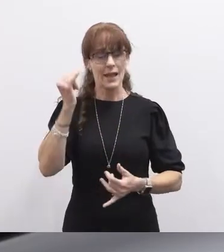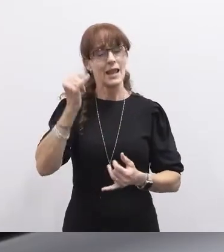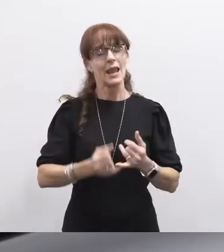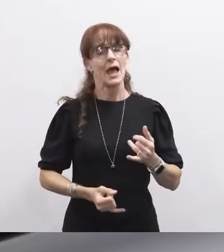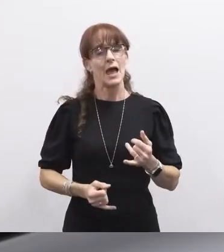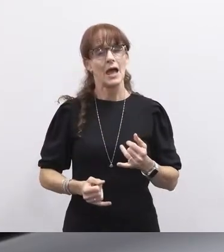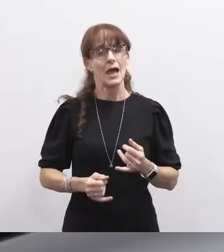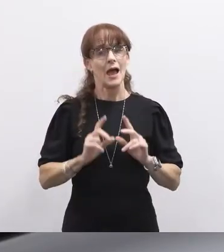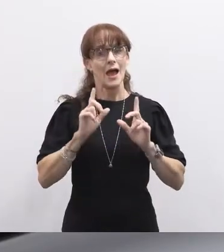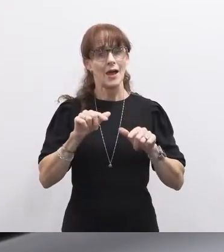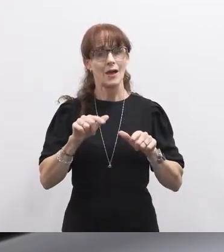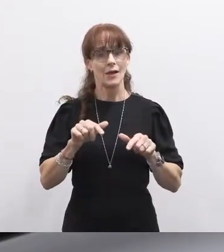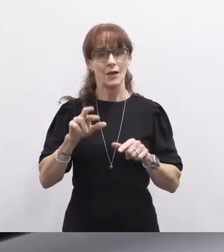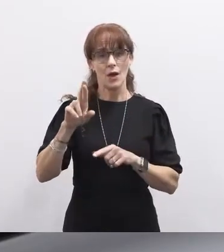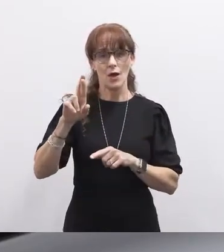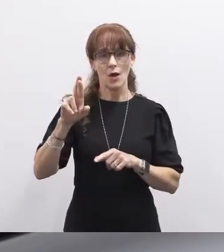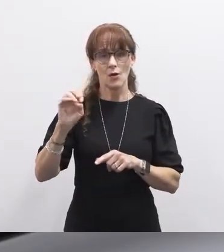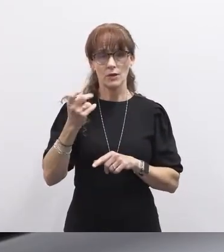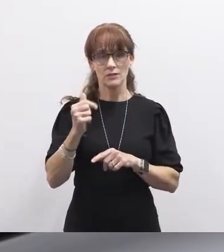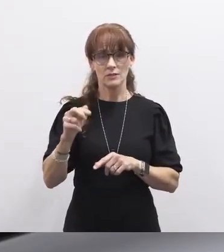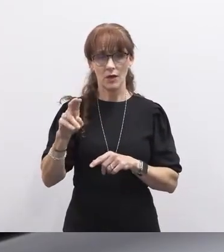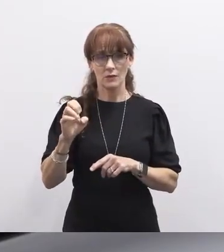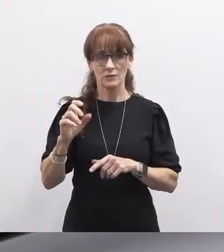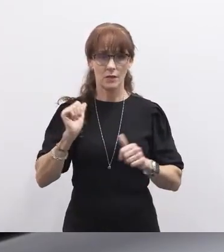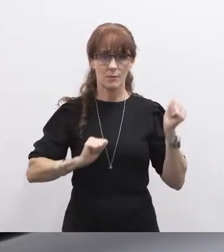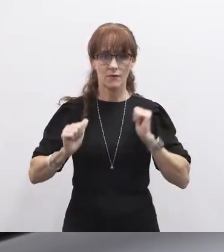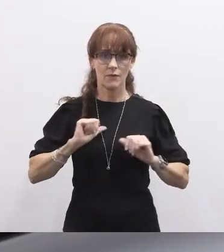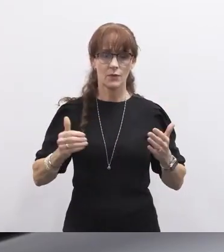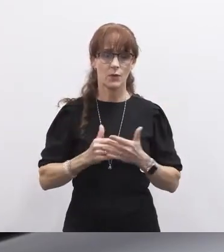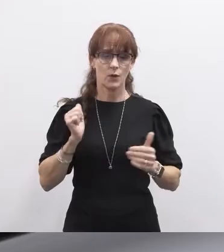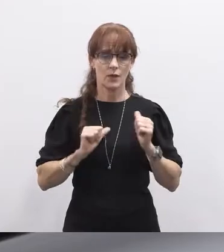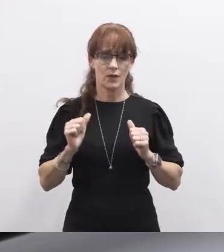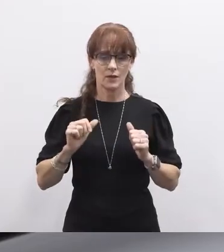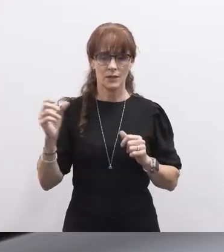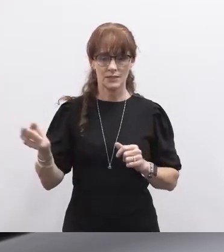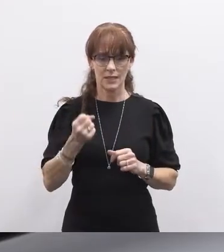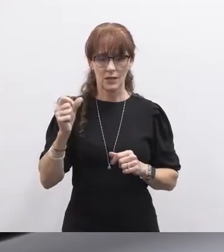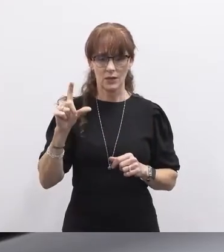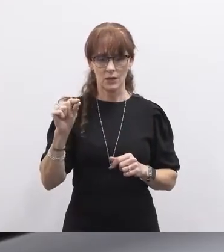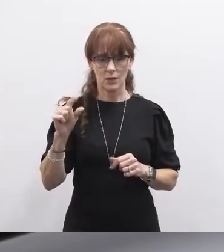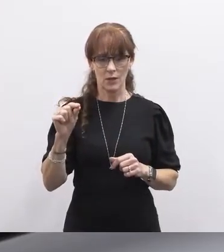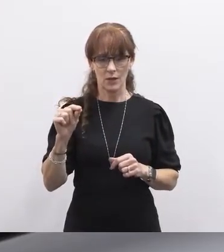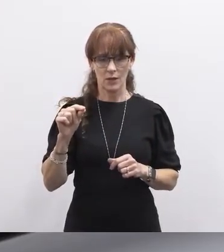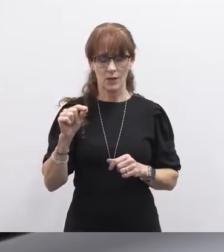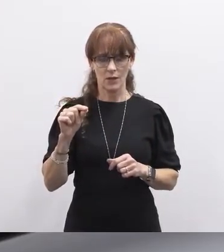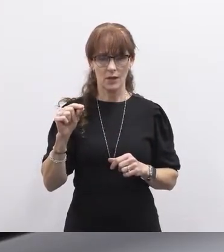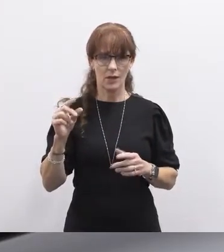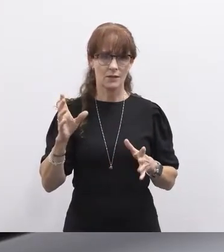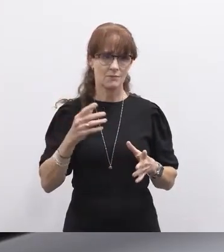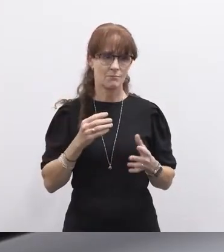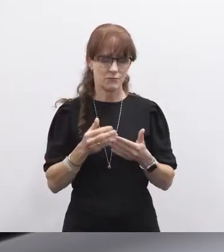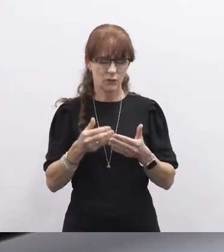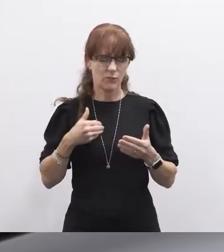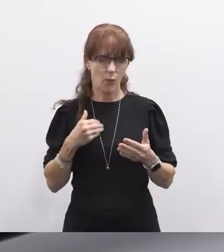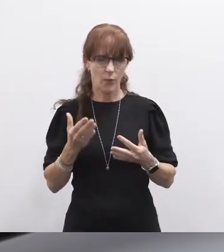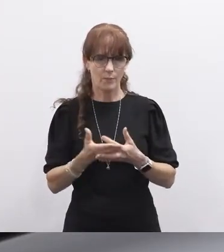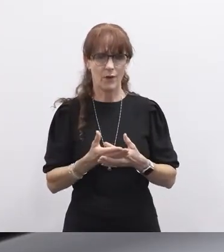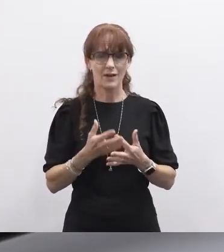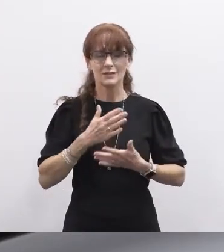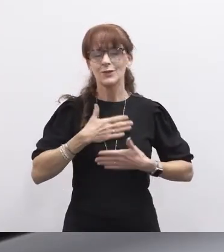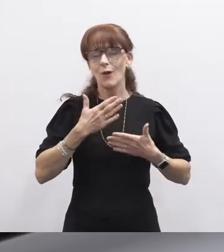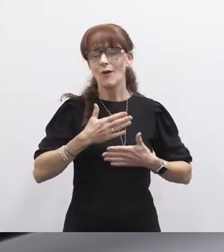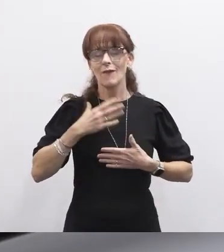que han traído a la mesa directiva. Y yo fui al primer evento en el teatro de Renaissance